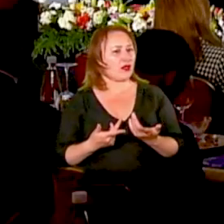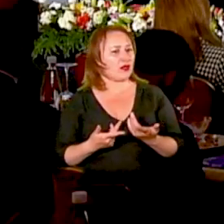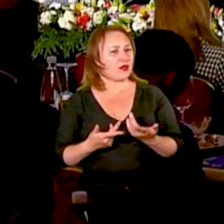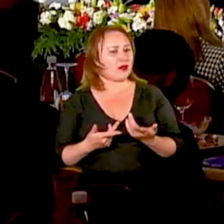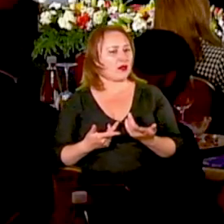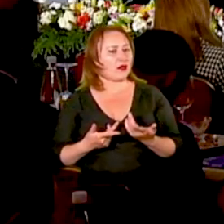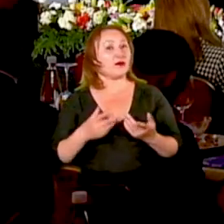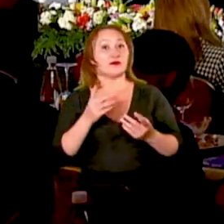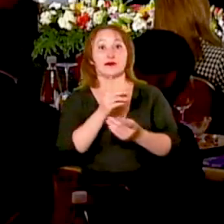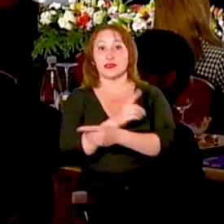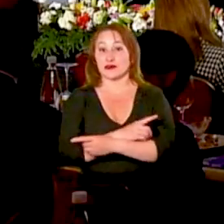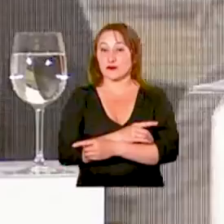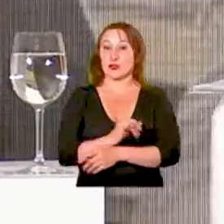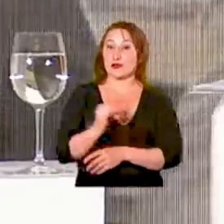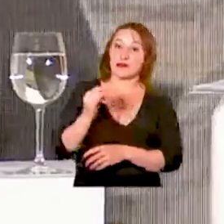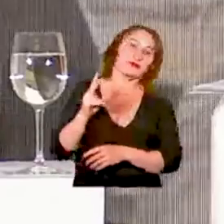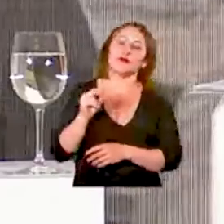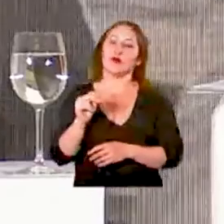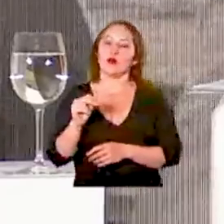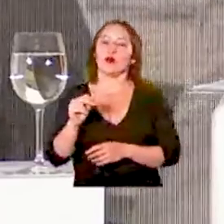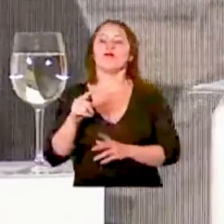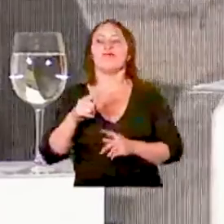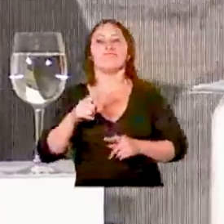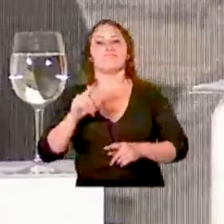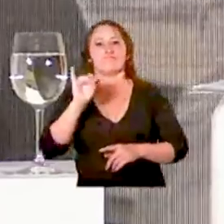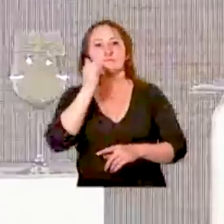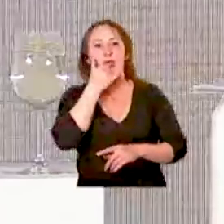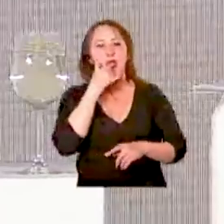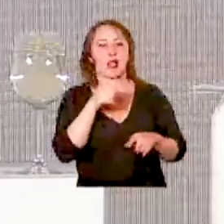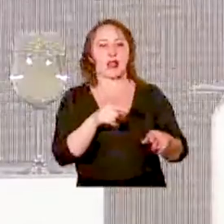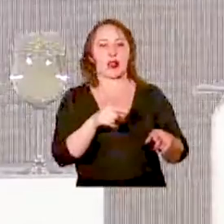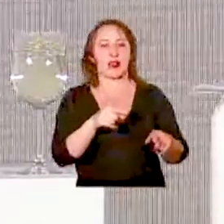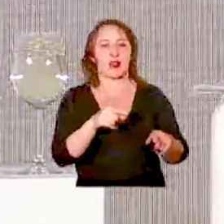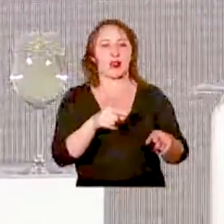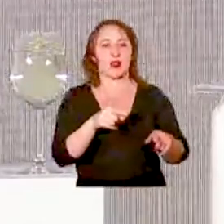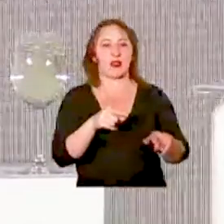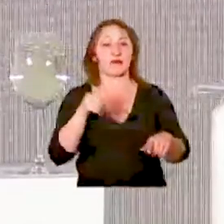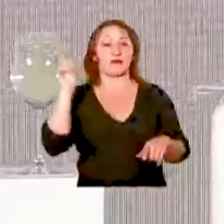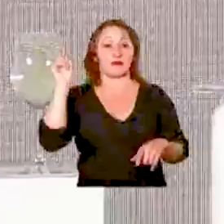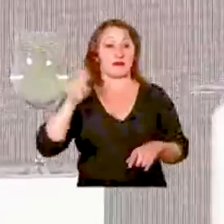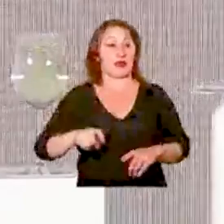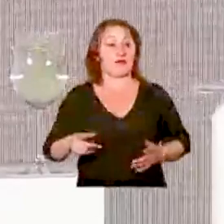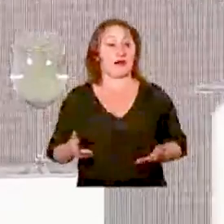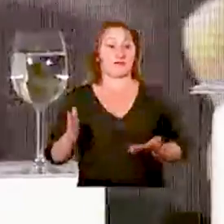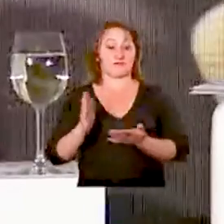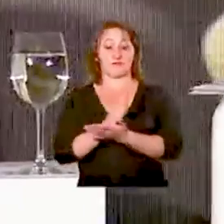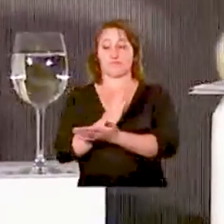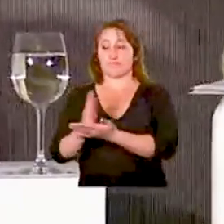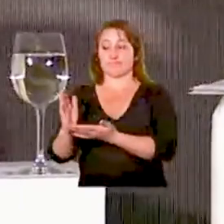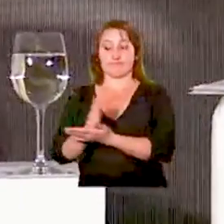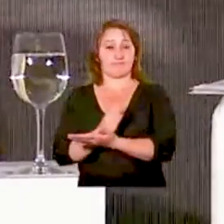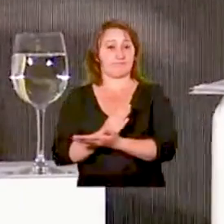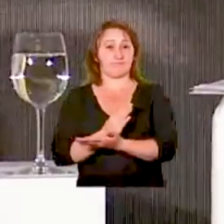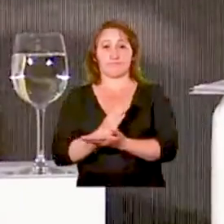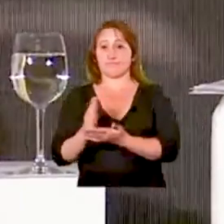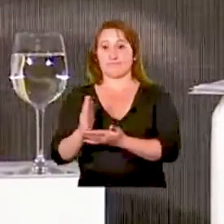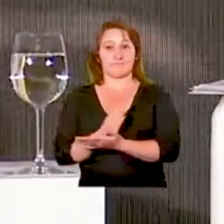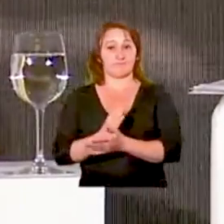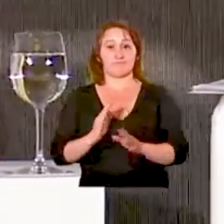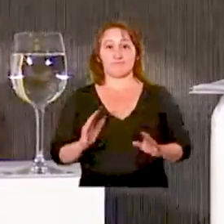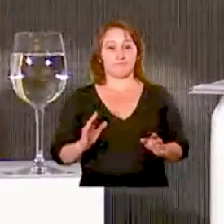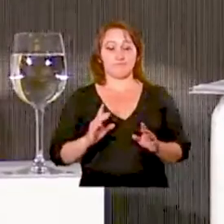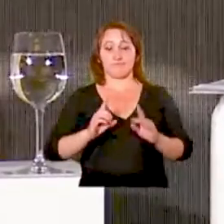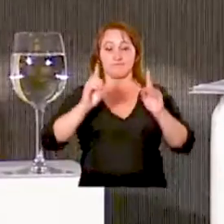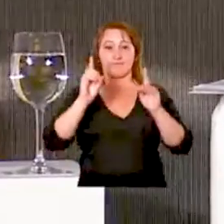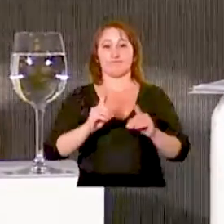es disciplinable, incurrió en la falta, y que por lo tanto era necesario separar, y eso se adecuaría a